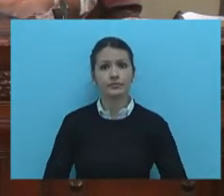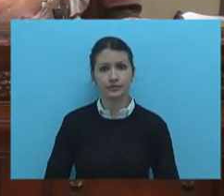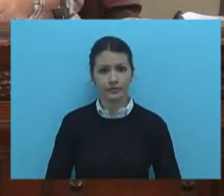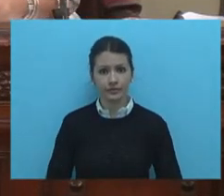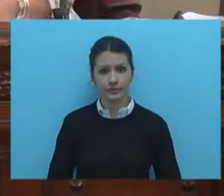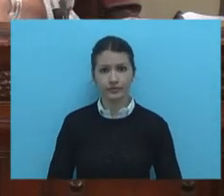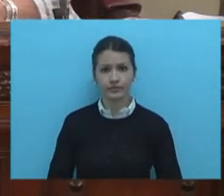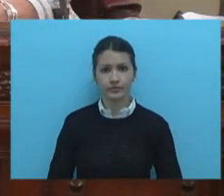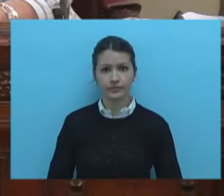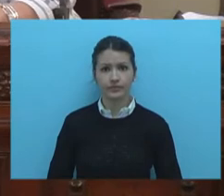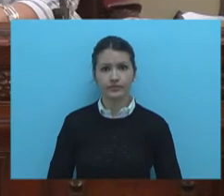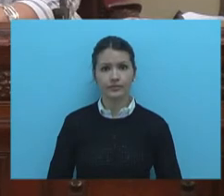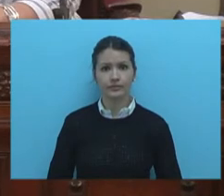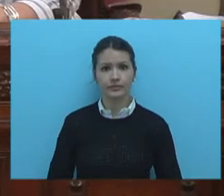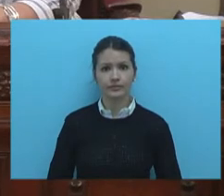Tengo a apretar.